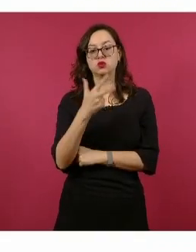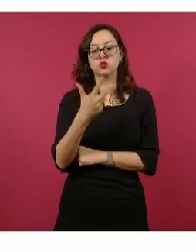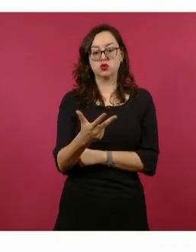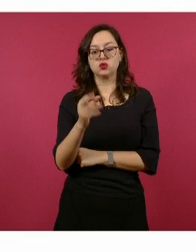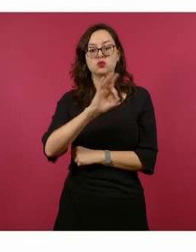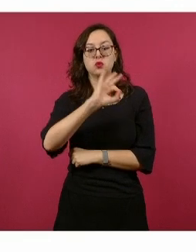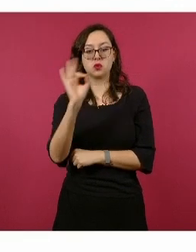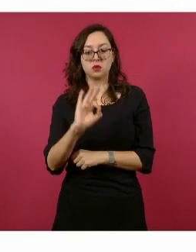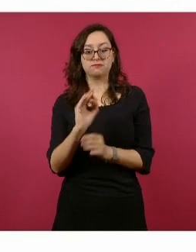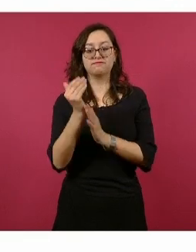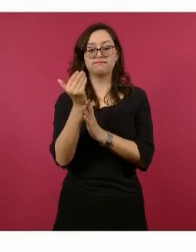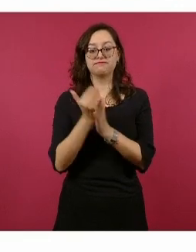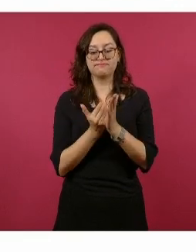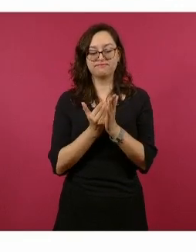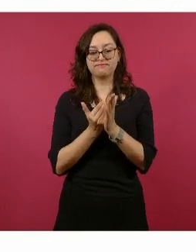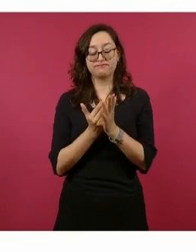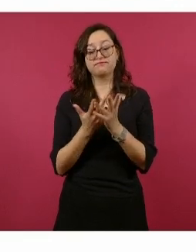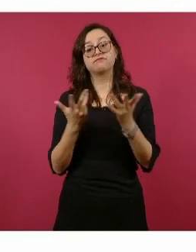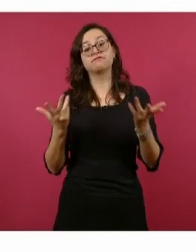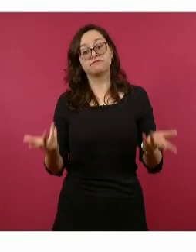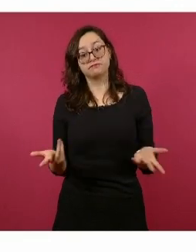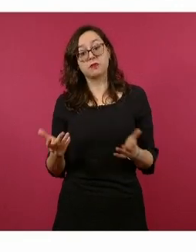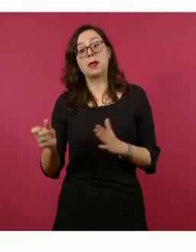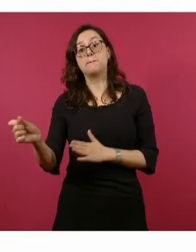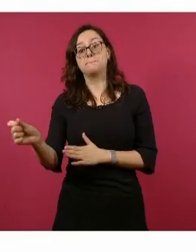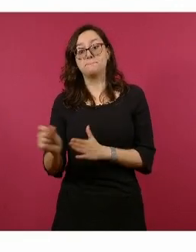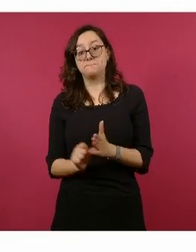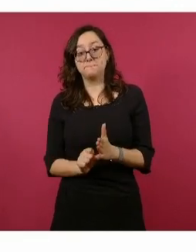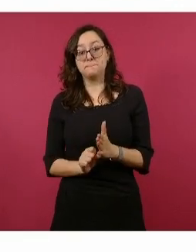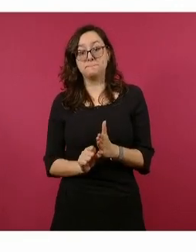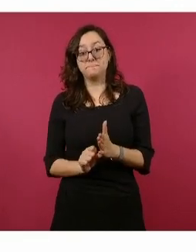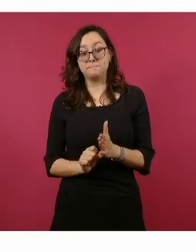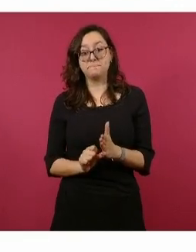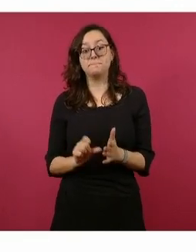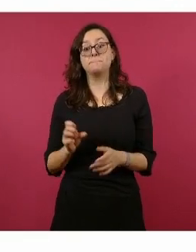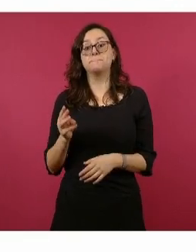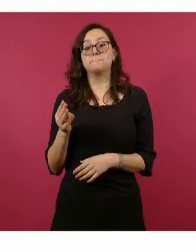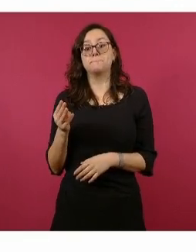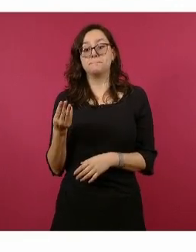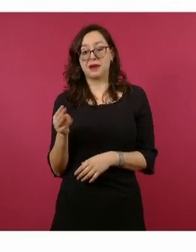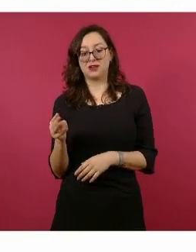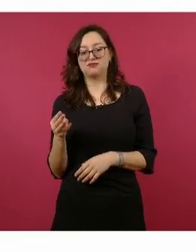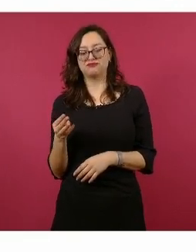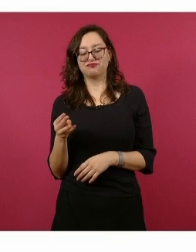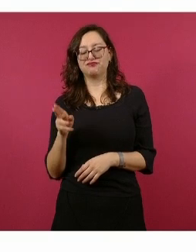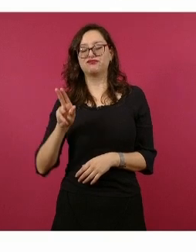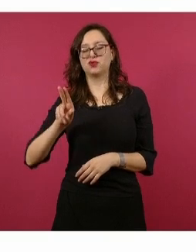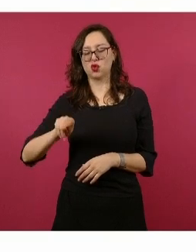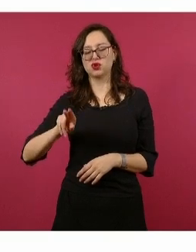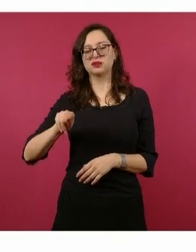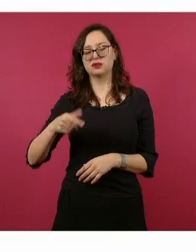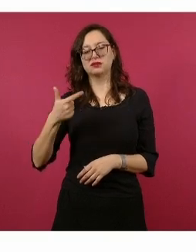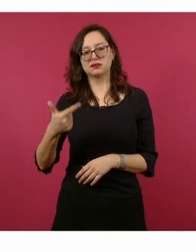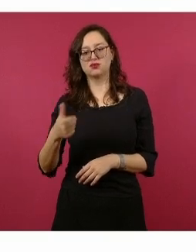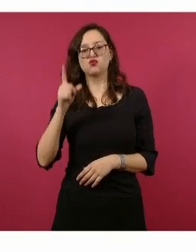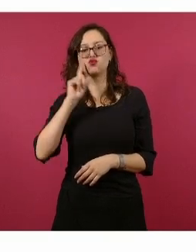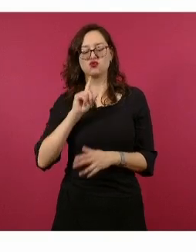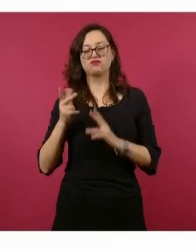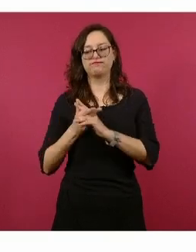se tuvo un alza de 87 delitos. Seguimos intensificando